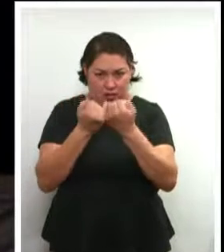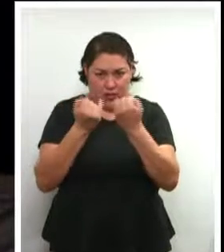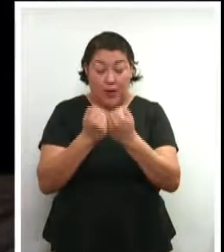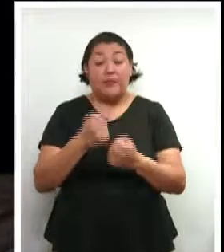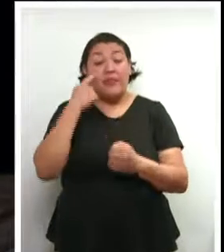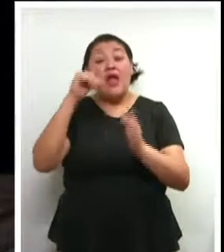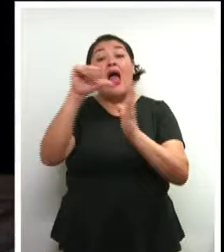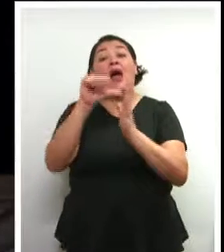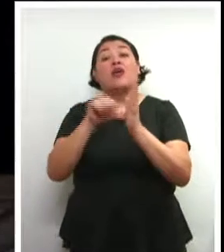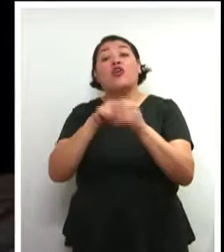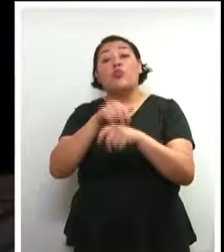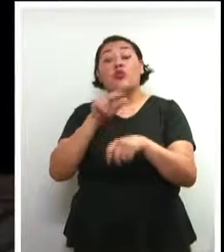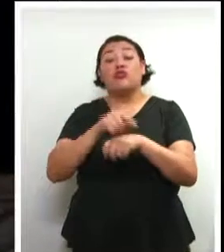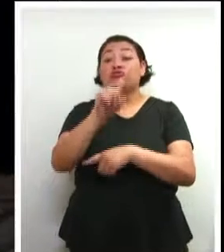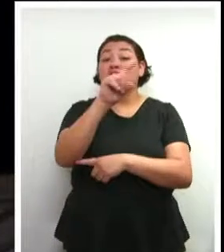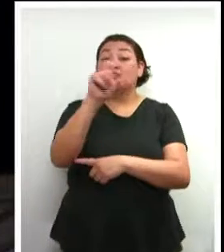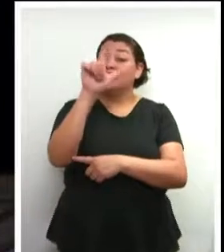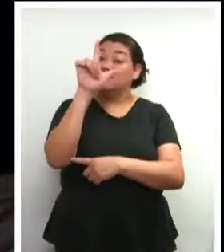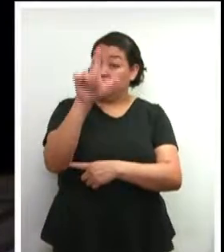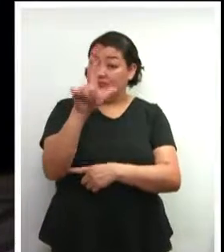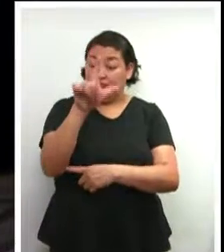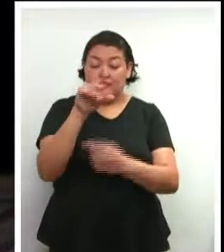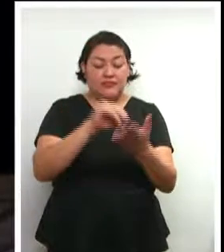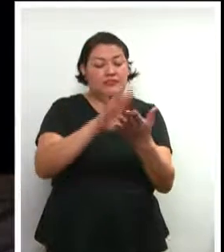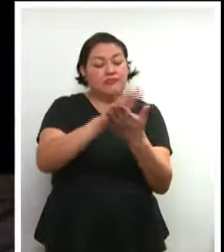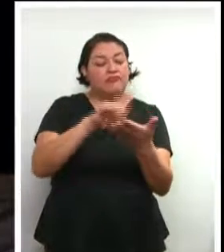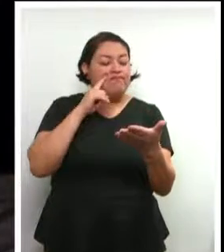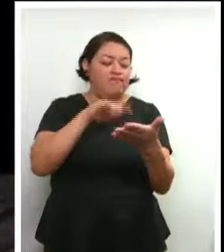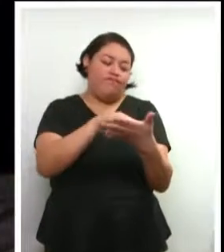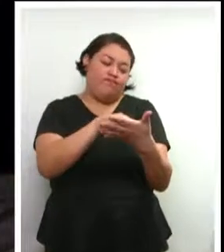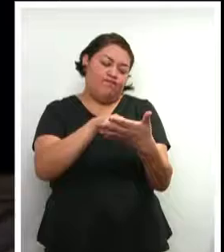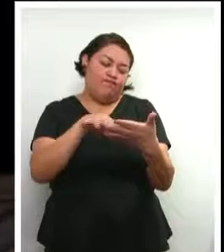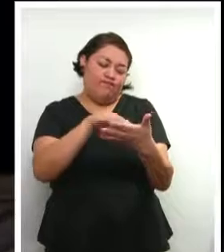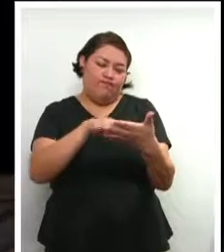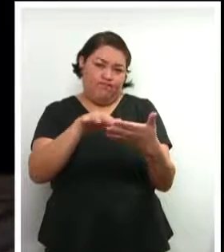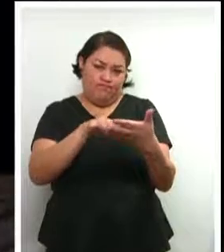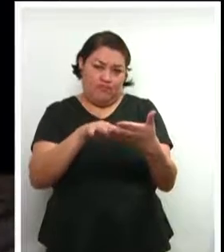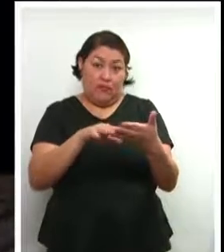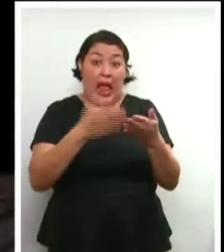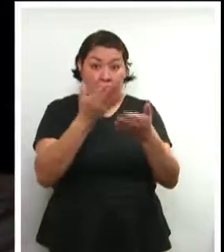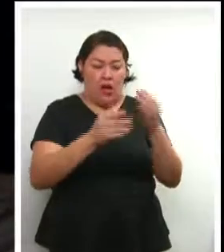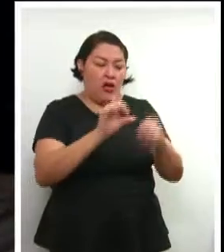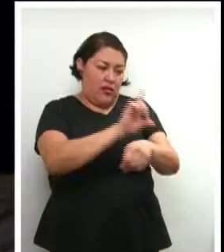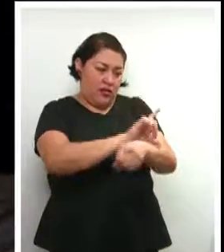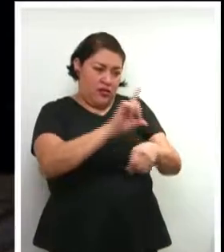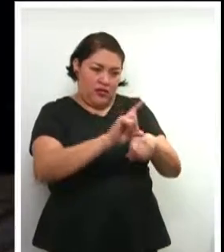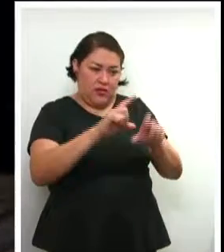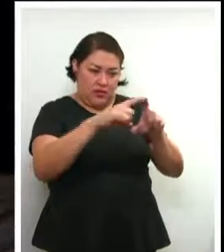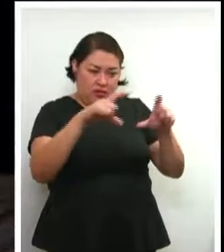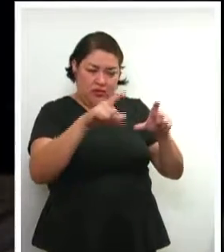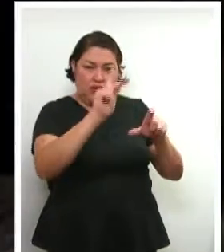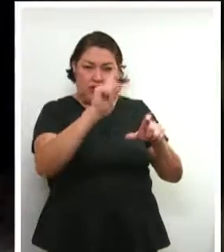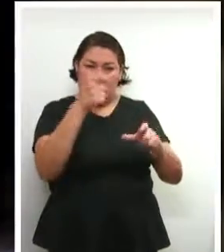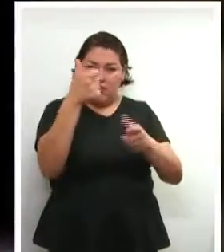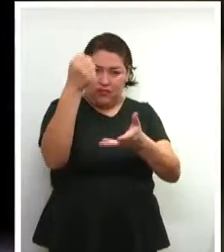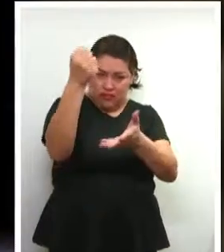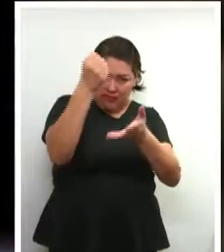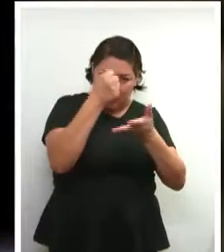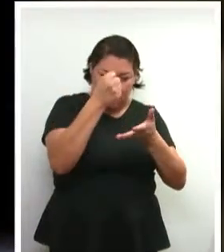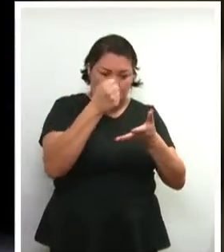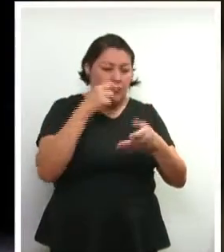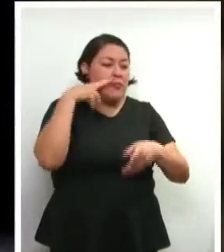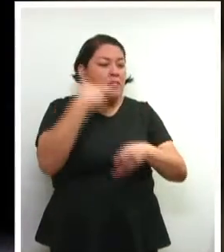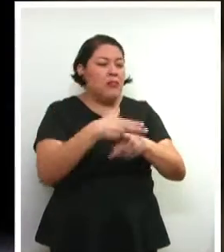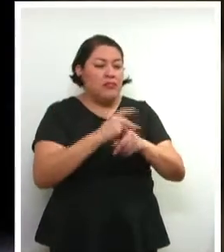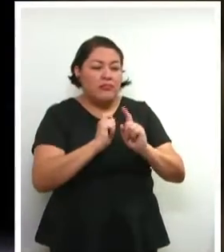artículo 117 del Estatuto de Gobierno y vemos que para las delegaciones el esquema de distribución de competencias fue